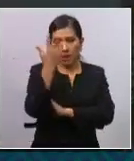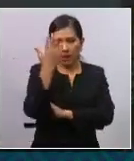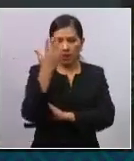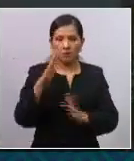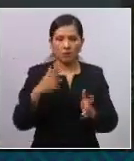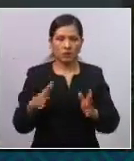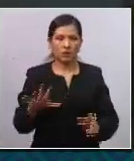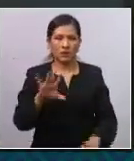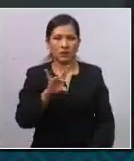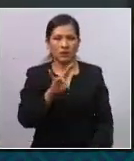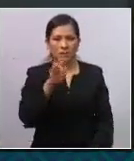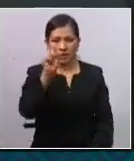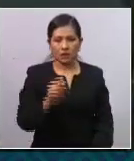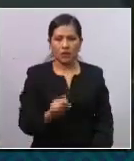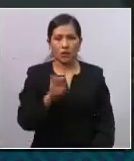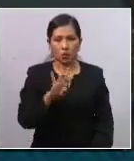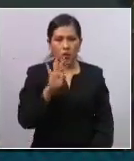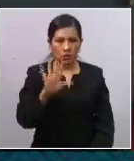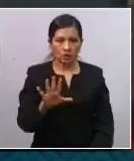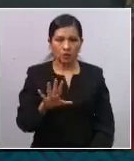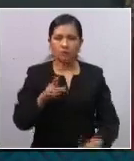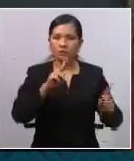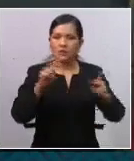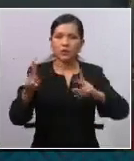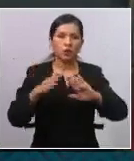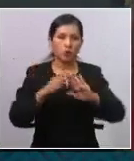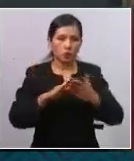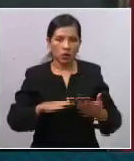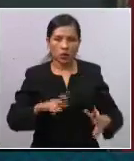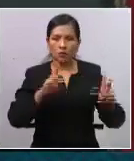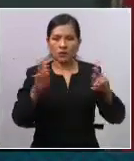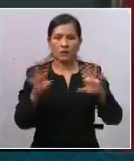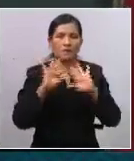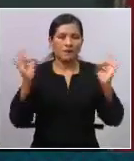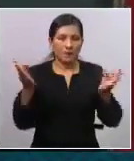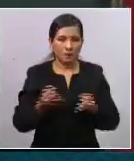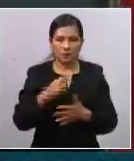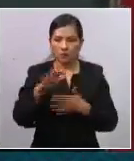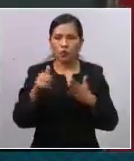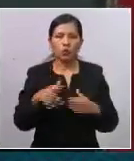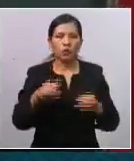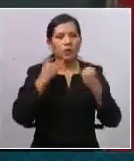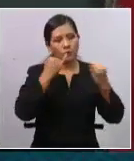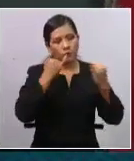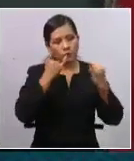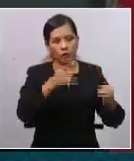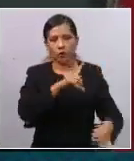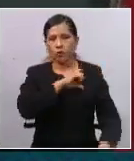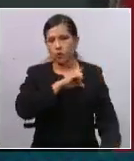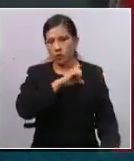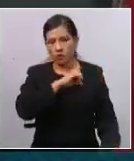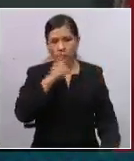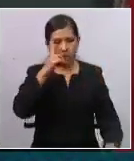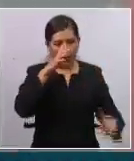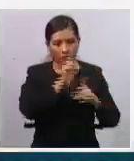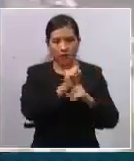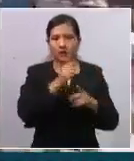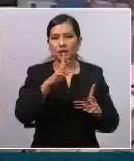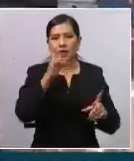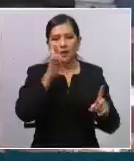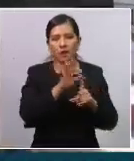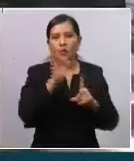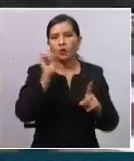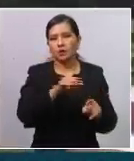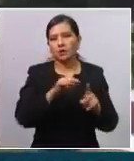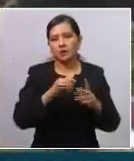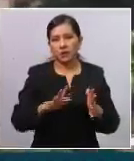a horas 7:45, comunarios, familiares, informan a la policía sobre el hallazgo de este menor de edad. La